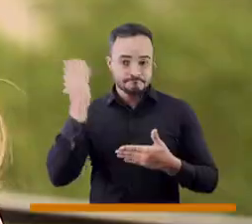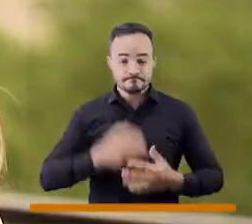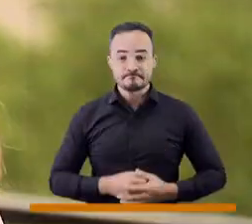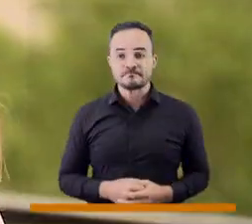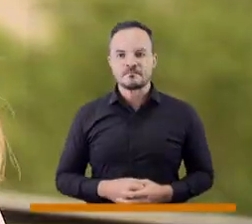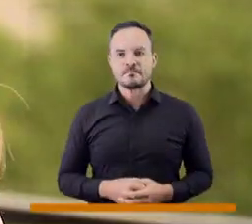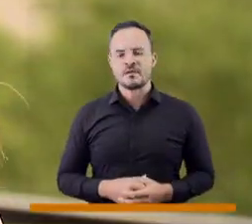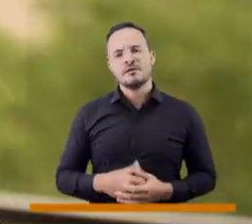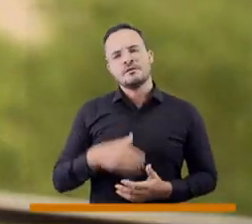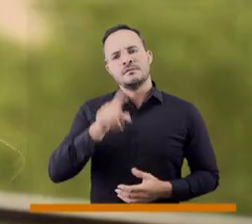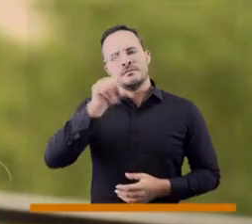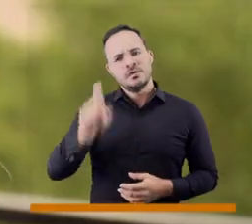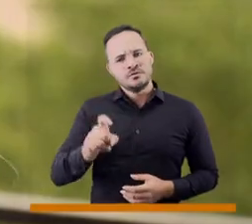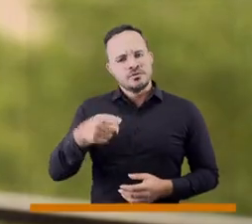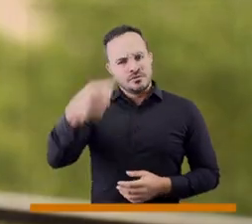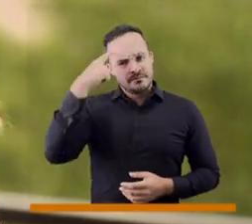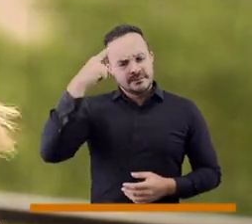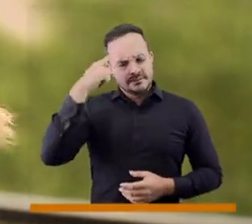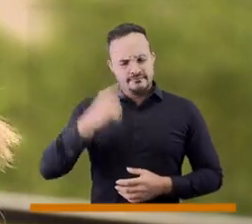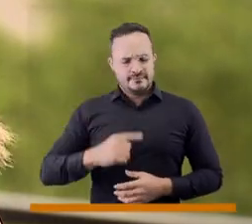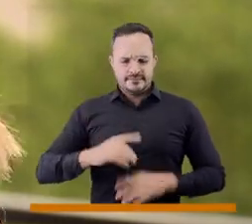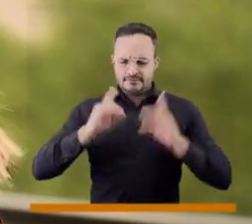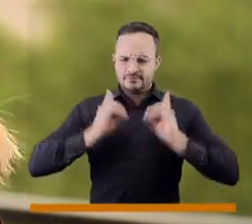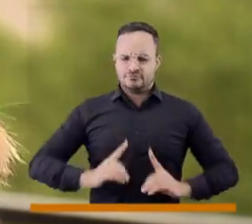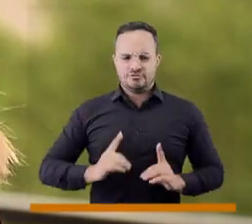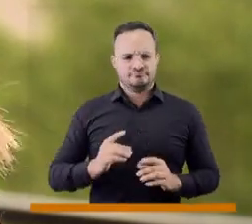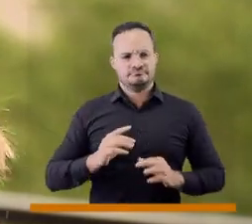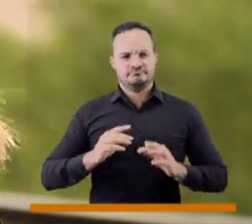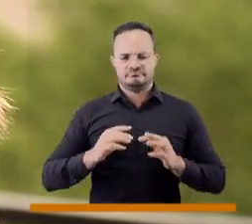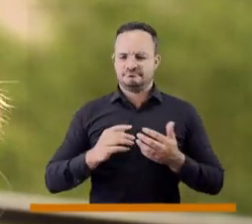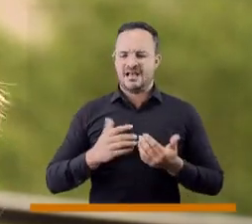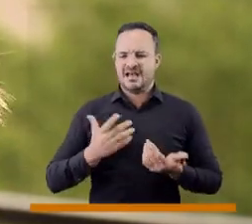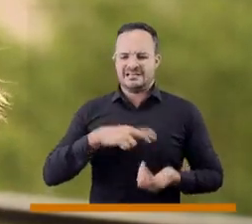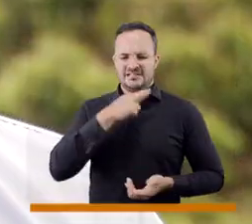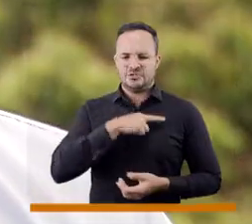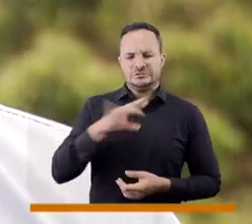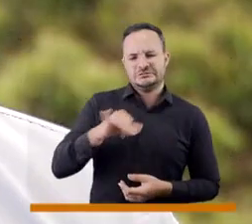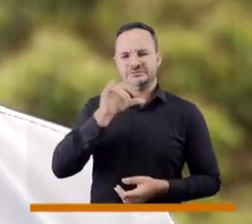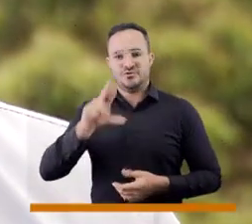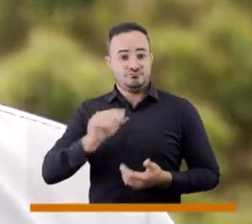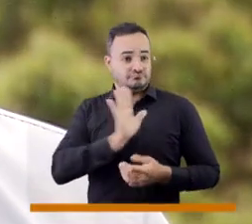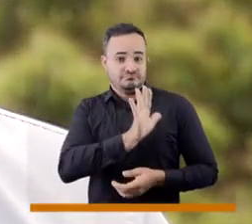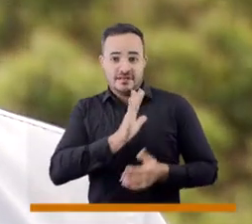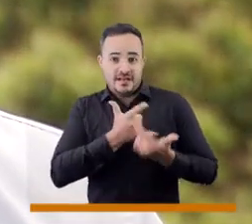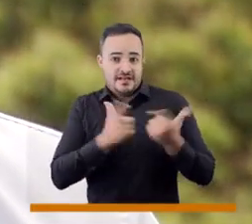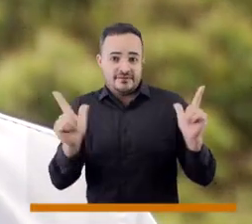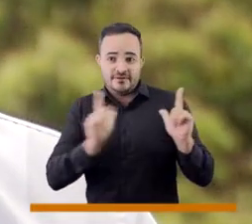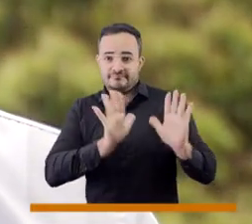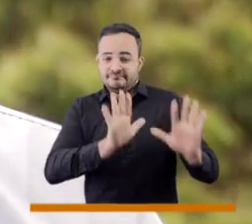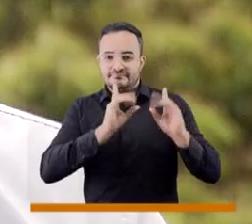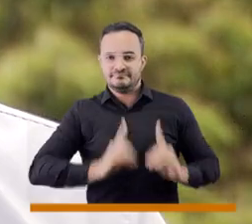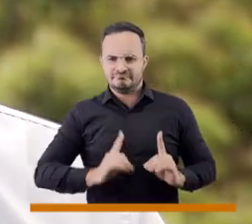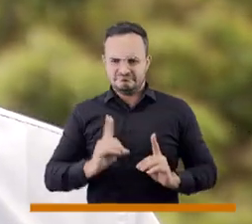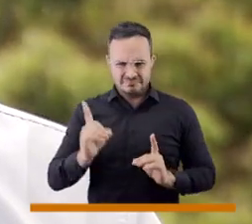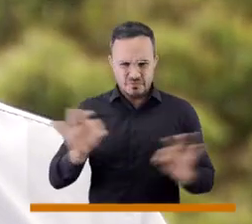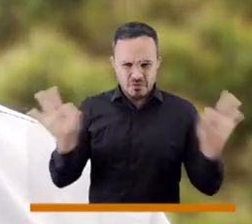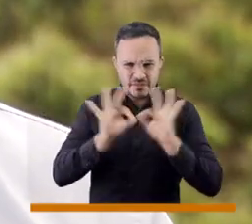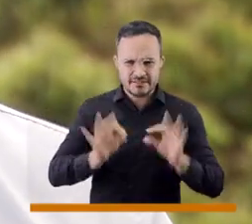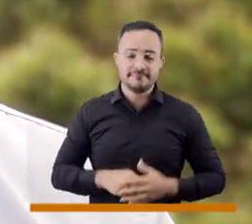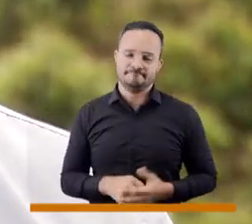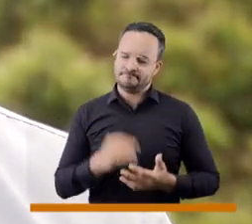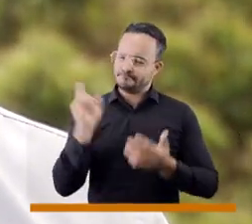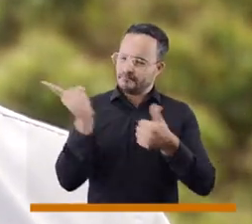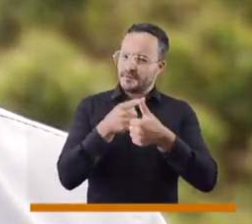en materia. Concejal, ¿qué importancia tiene la libertad religiosa en Colombia? Bueno, lo primero es hablar que la